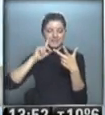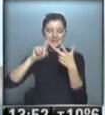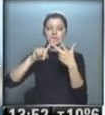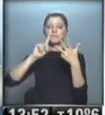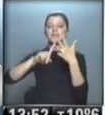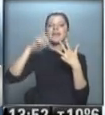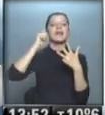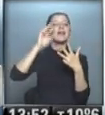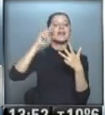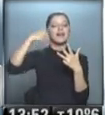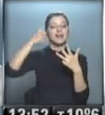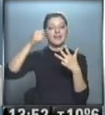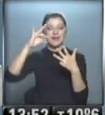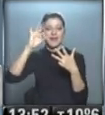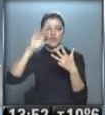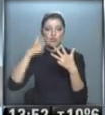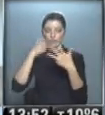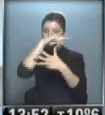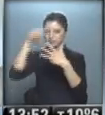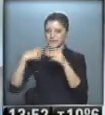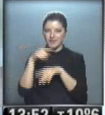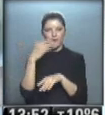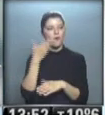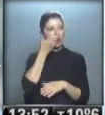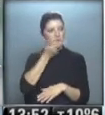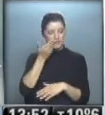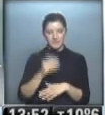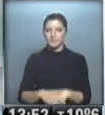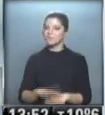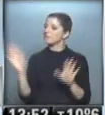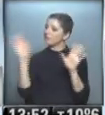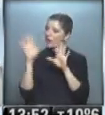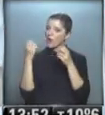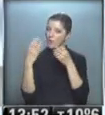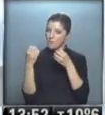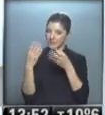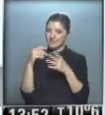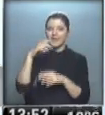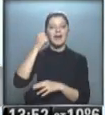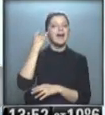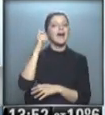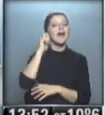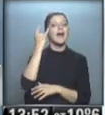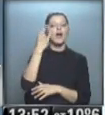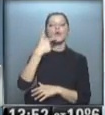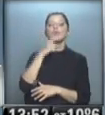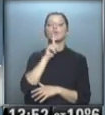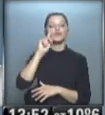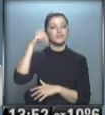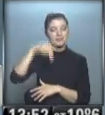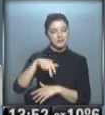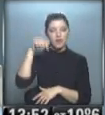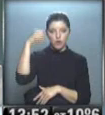Granados ellos con usted eh Agustín Cómo estás Bueno estamos inaugurando